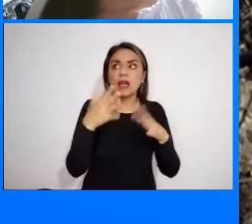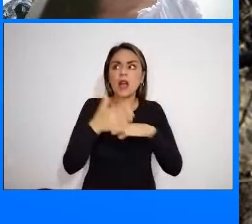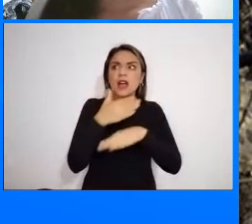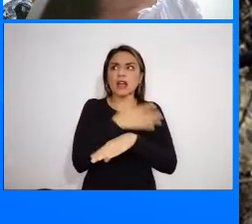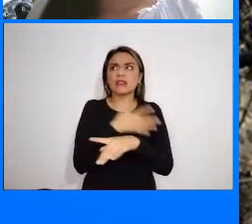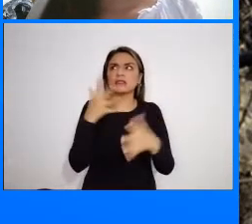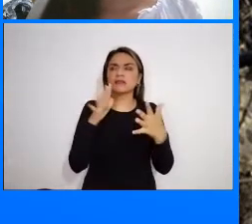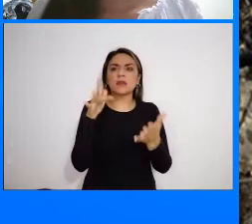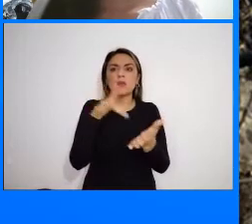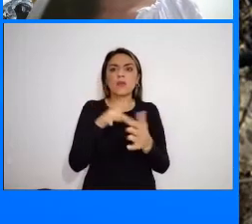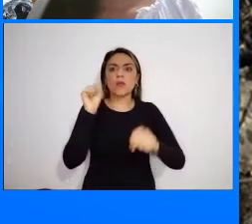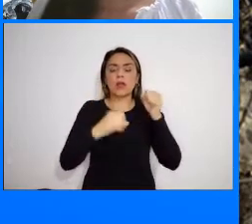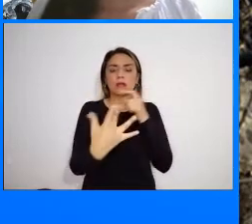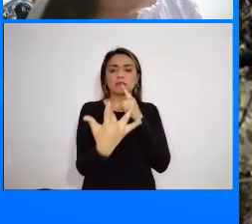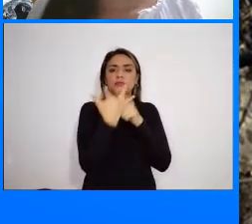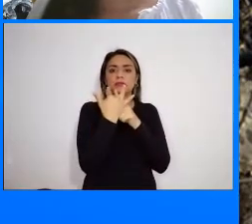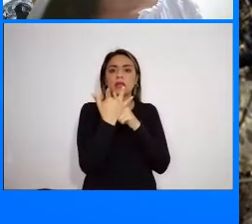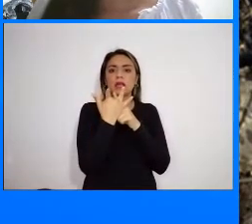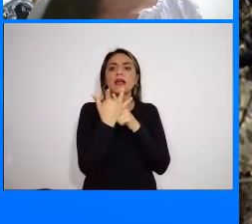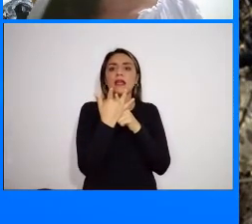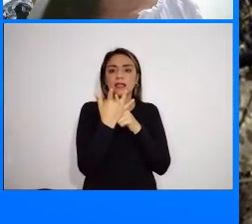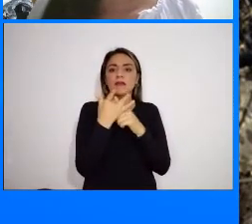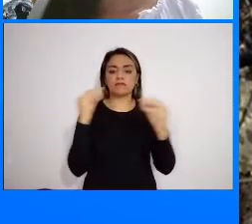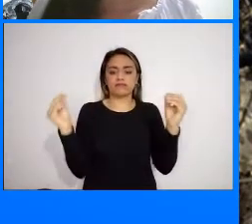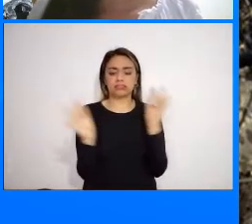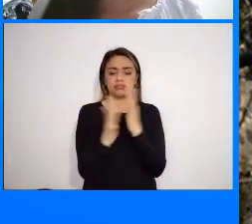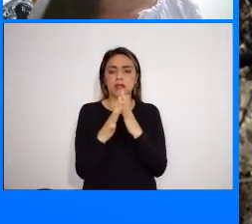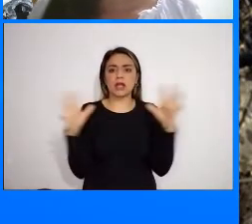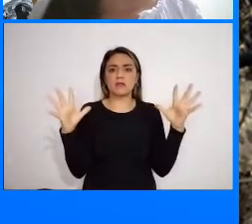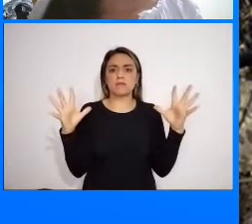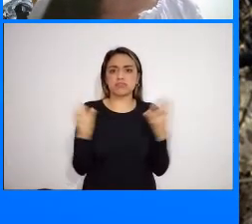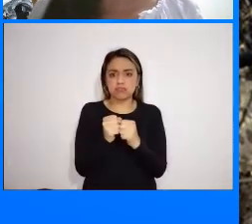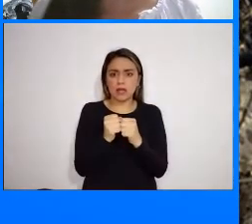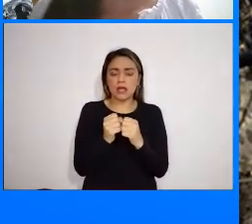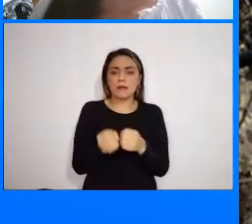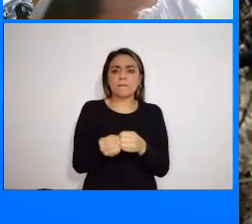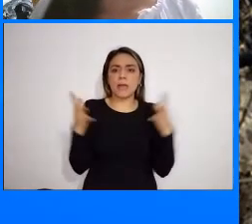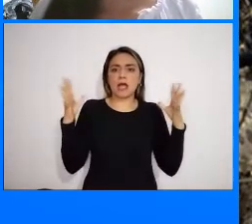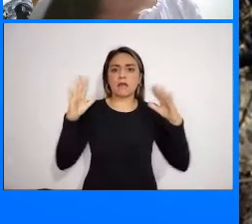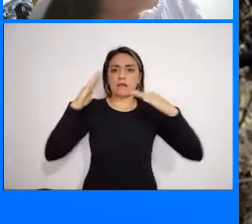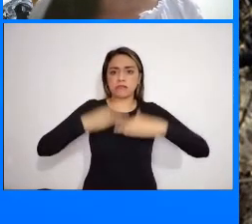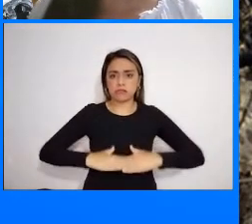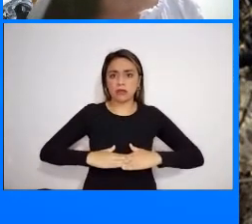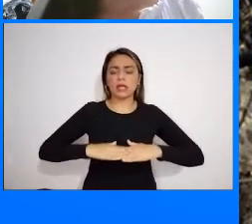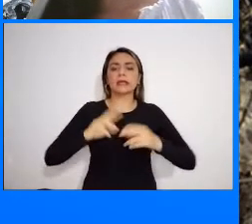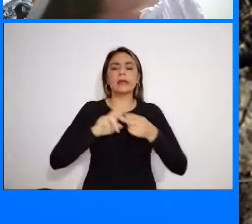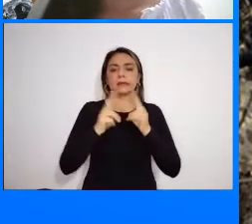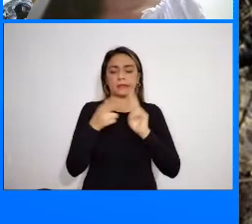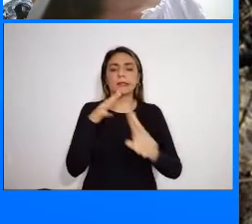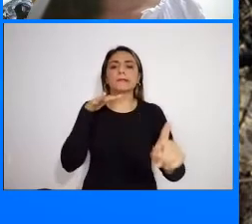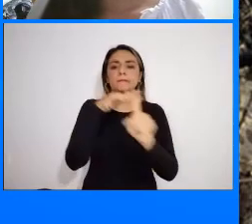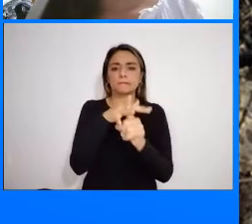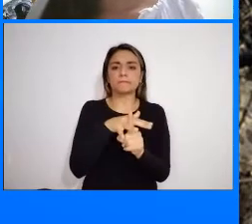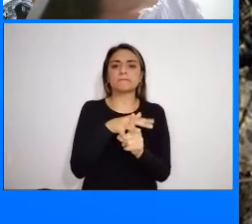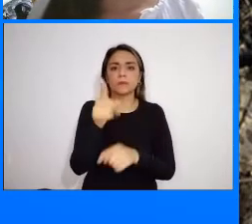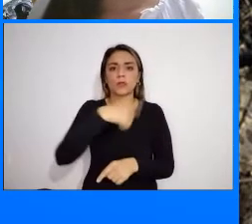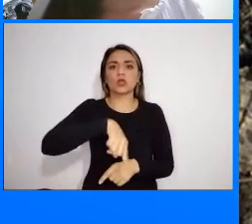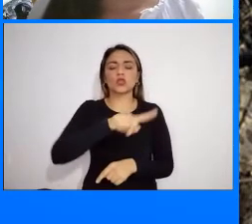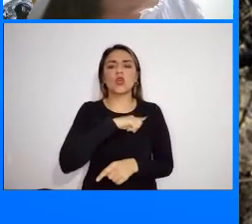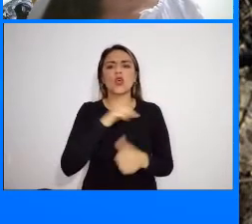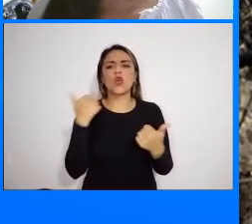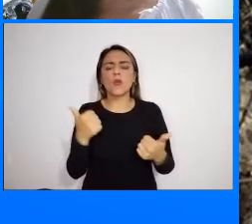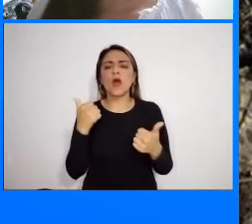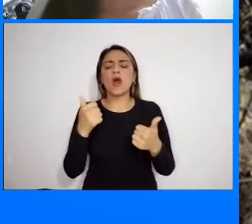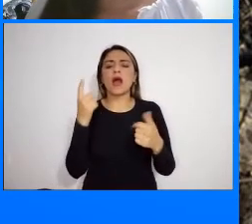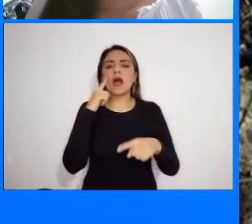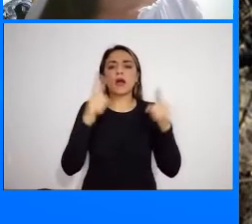pues dañan también el litoral, lo van compactando, lo van erosionando. Eso conlleva también a que tengamos erosión en